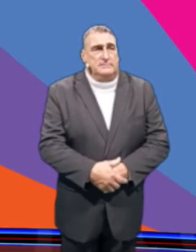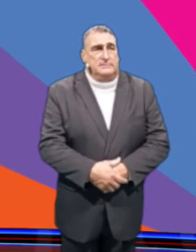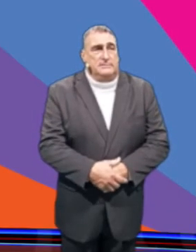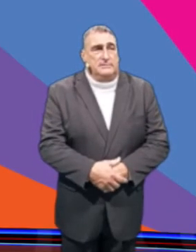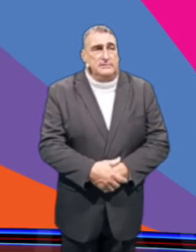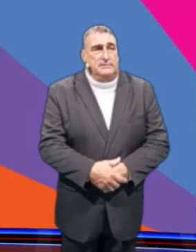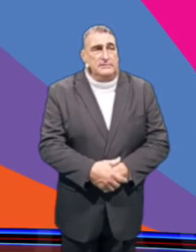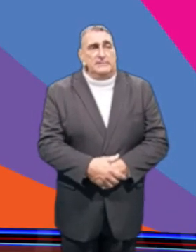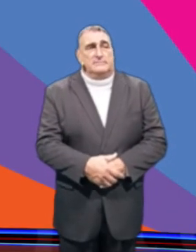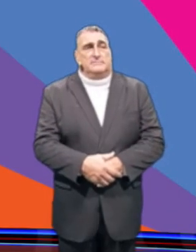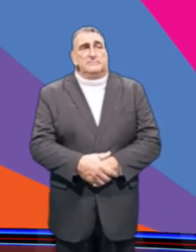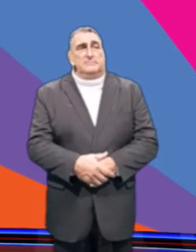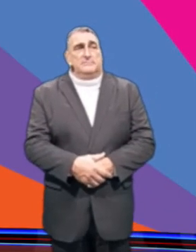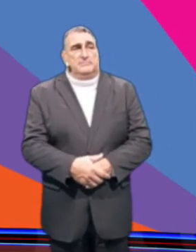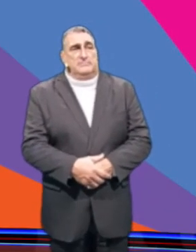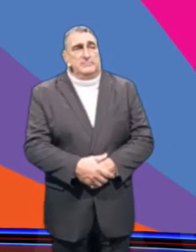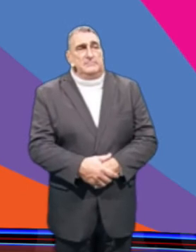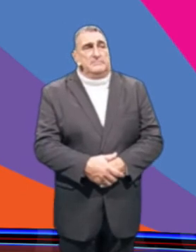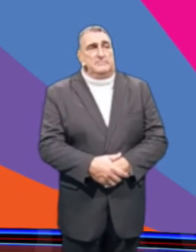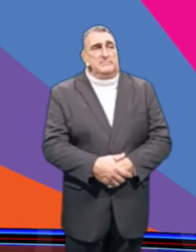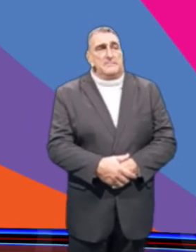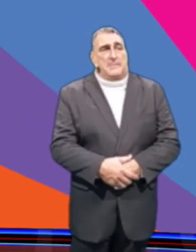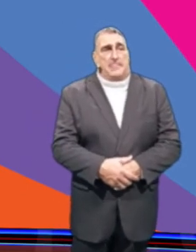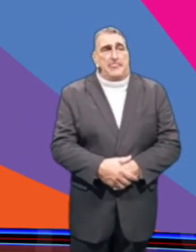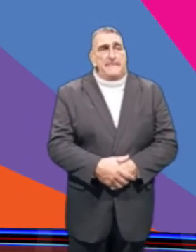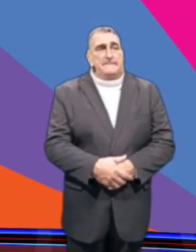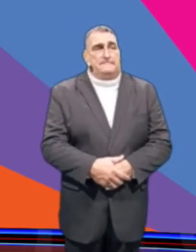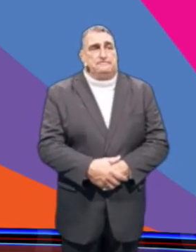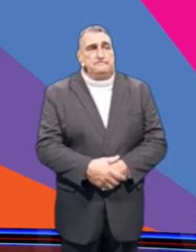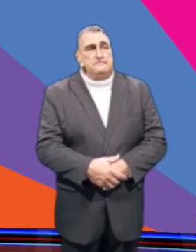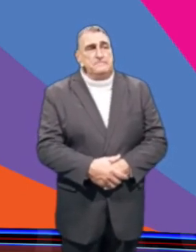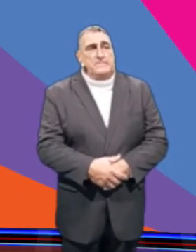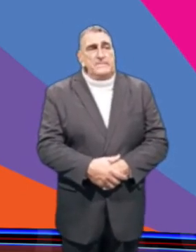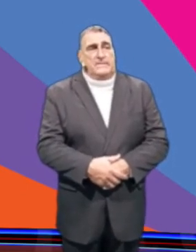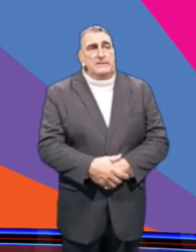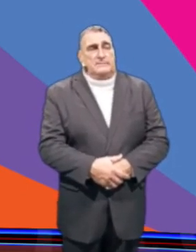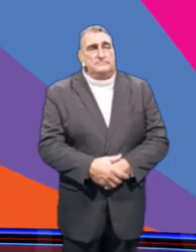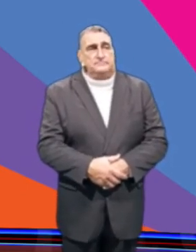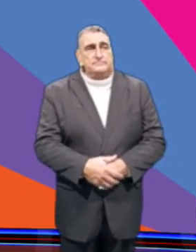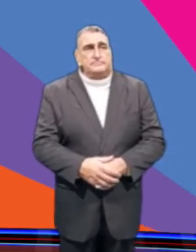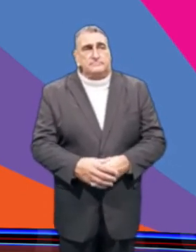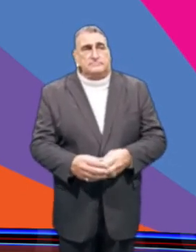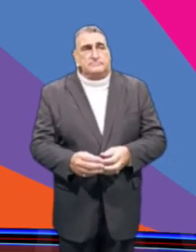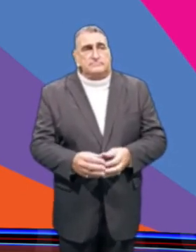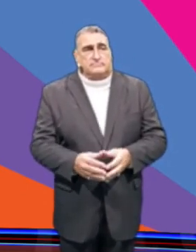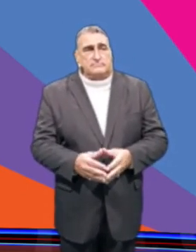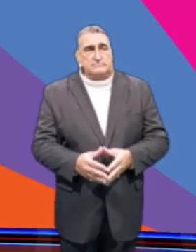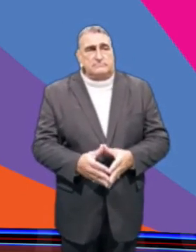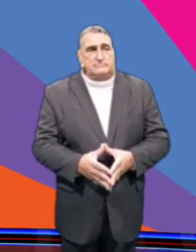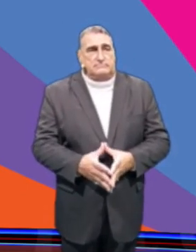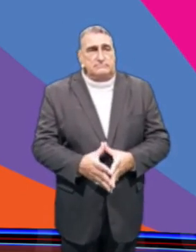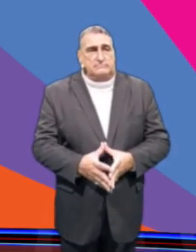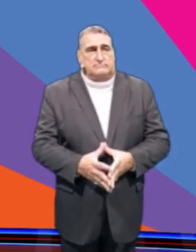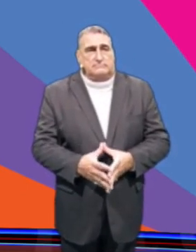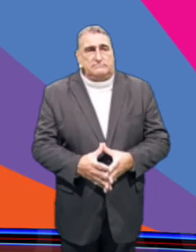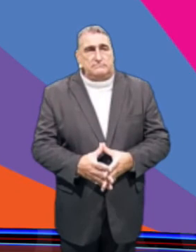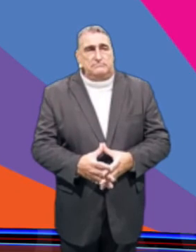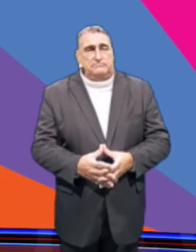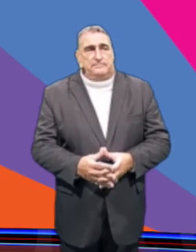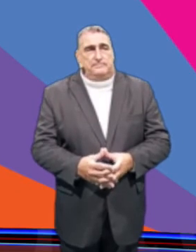es. Ah. No sé quién es. La Fundación Messi debería haber dicho, che, para meter estos 32 respiradores, que